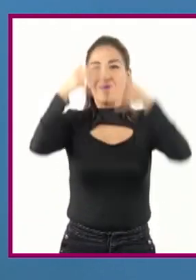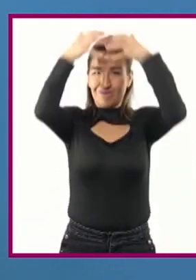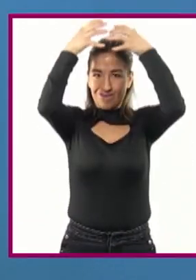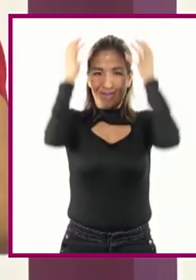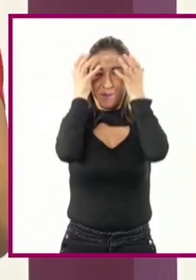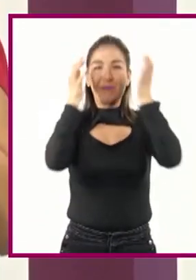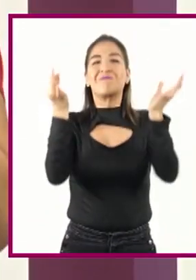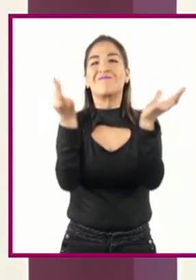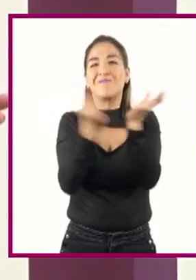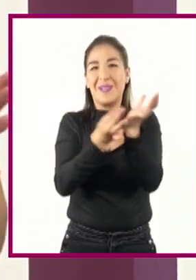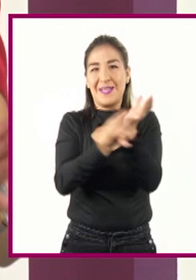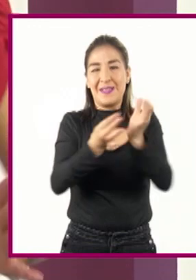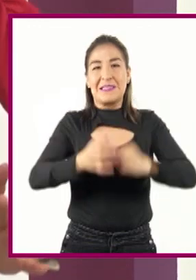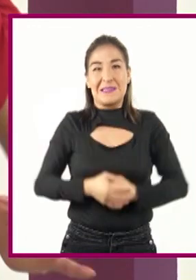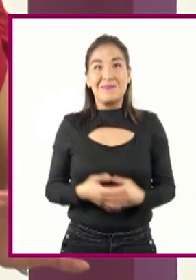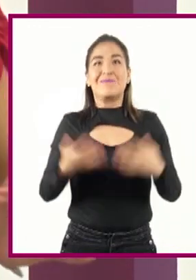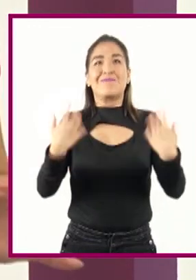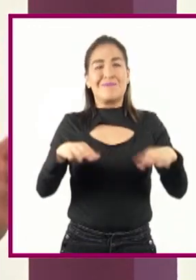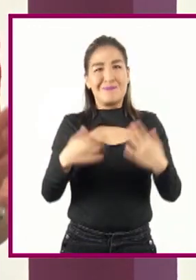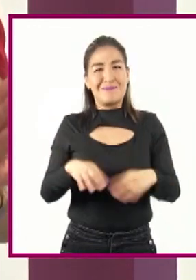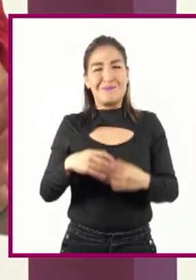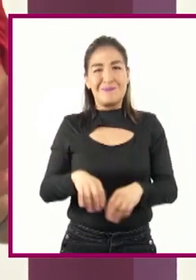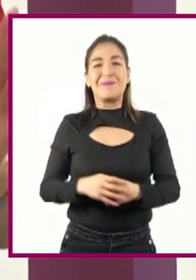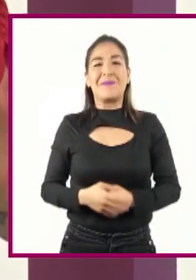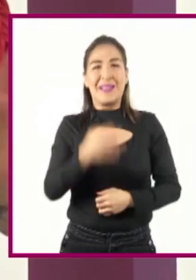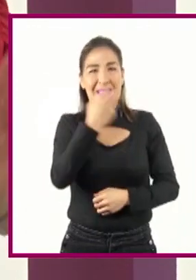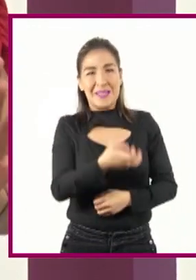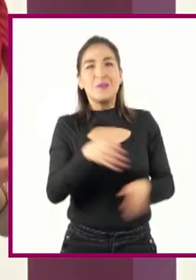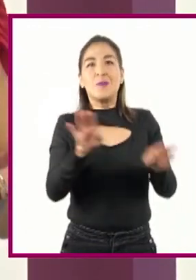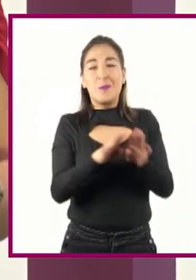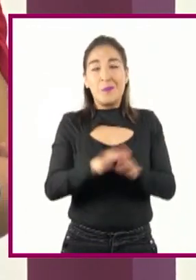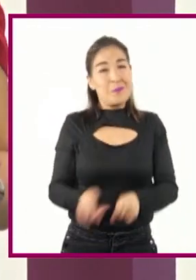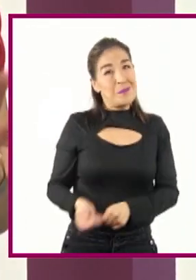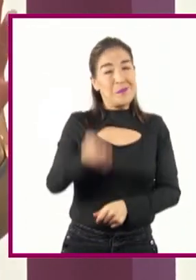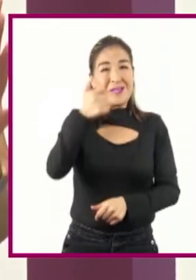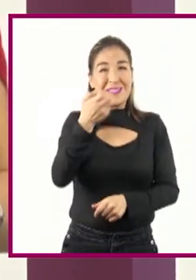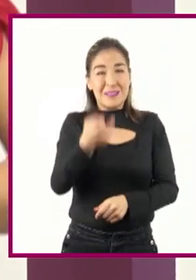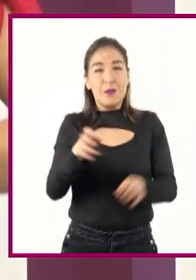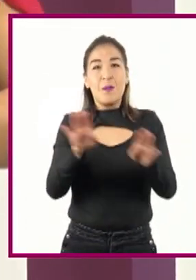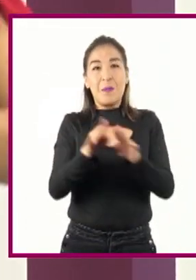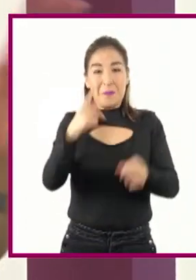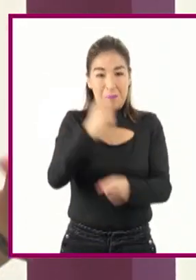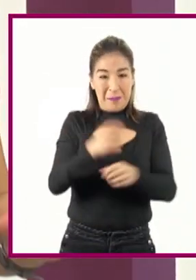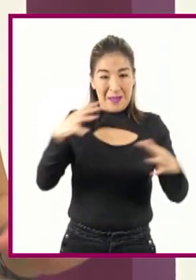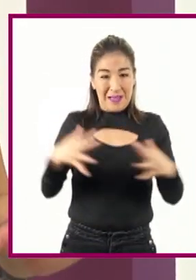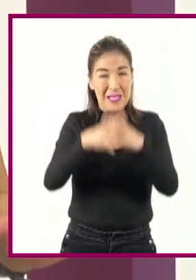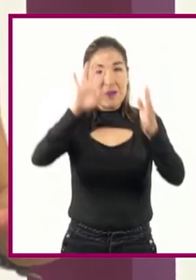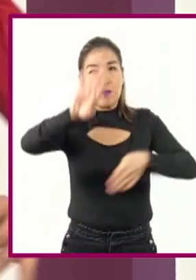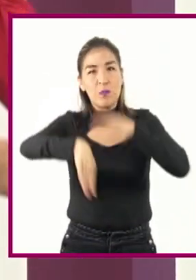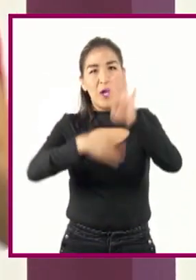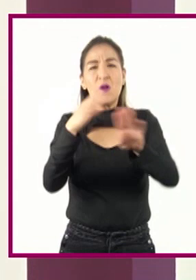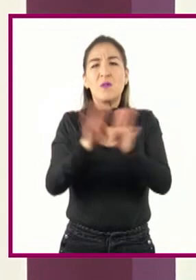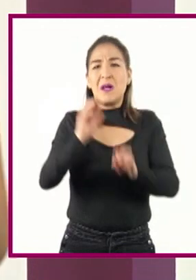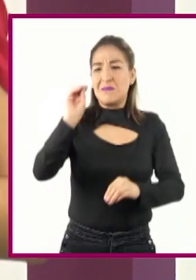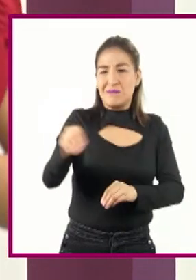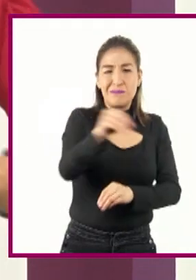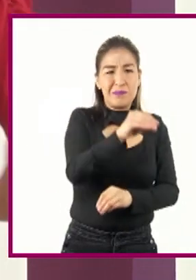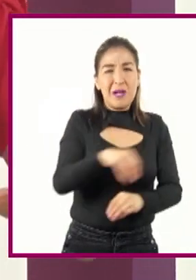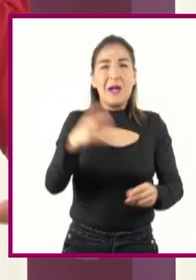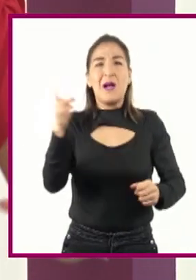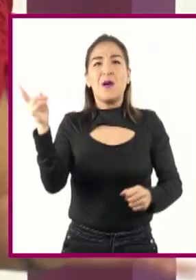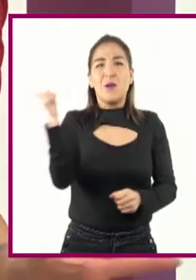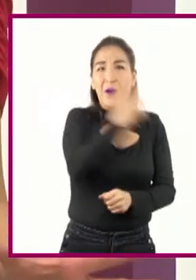metal. Vaya, eso quiere decir que la Primera Guerra Mundial se peleó en todos los frentes: